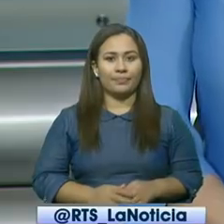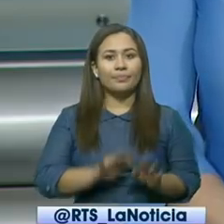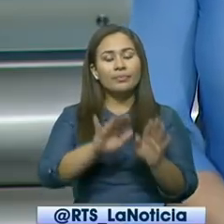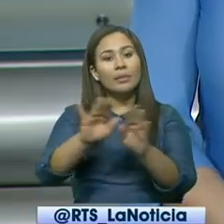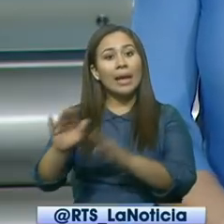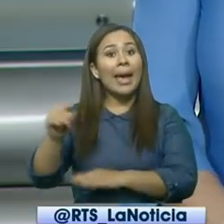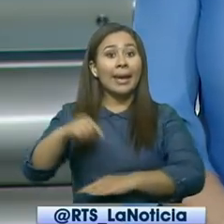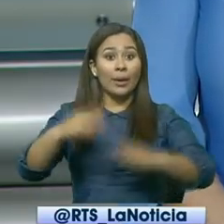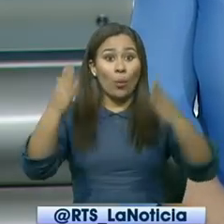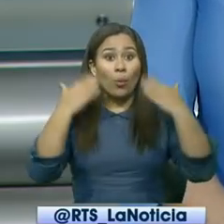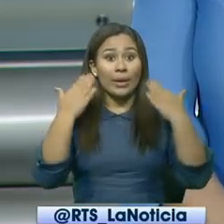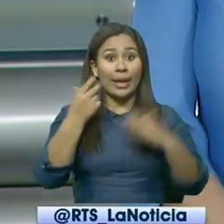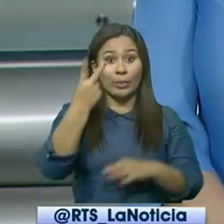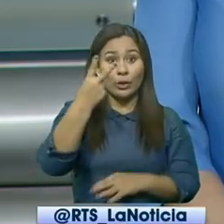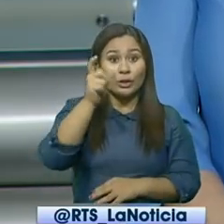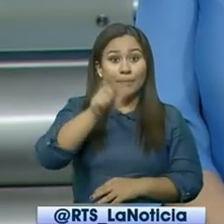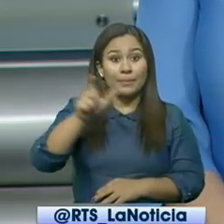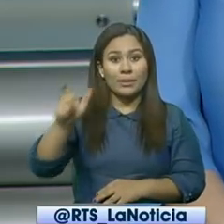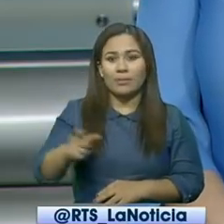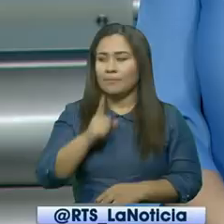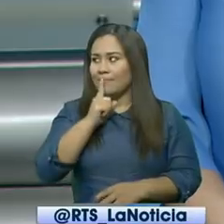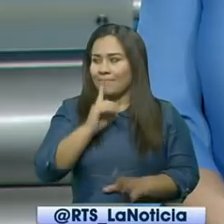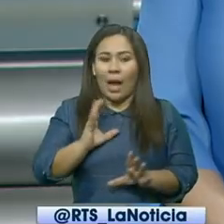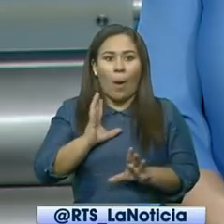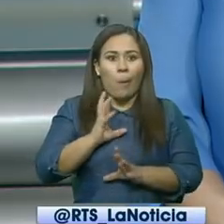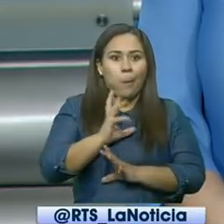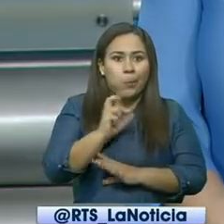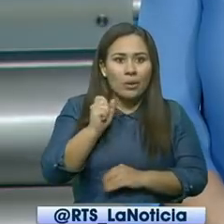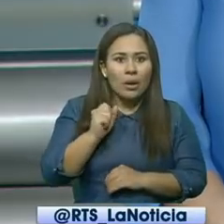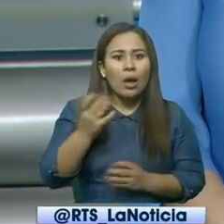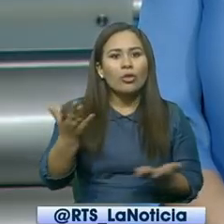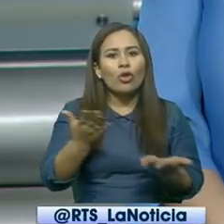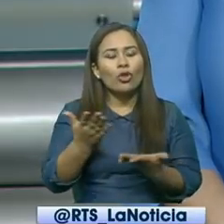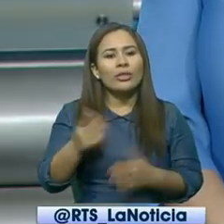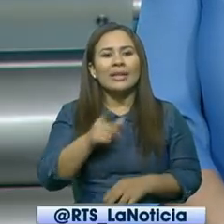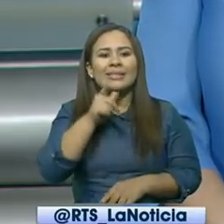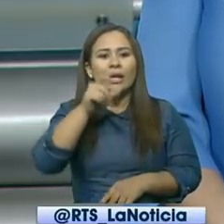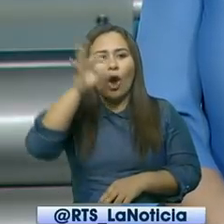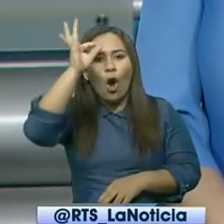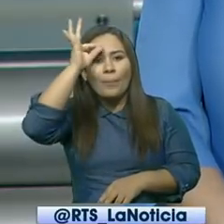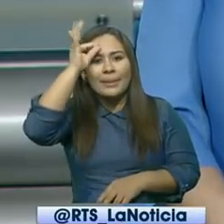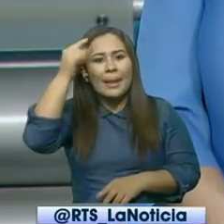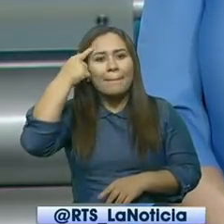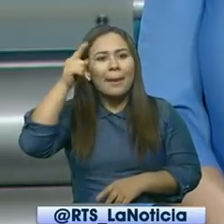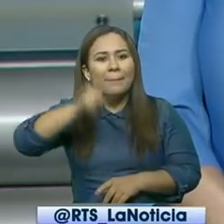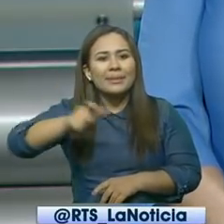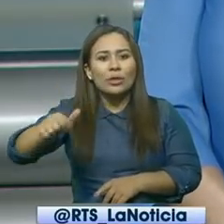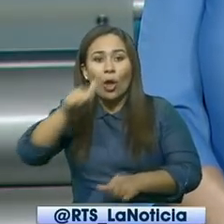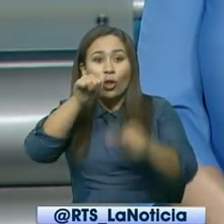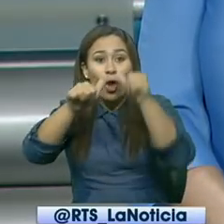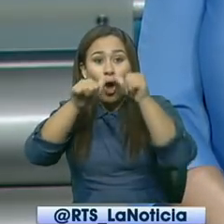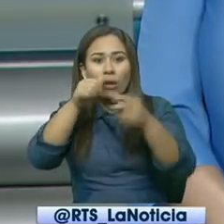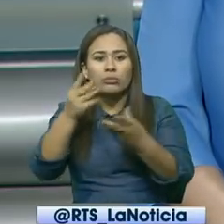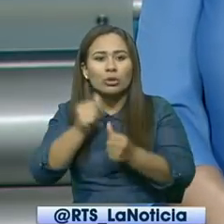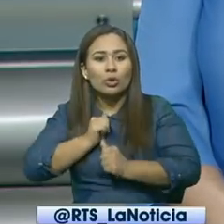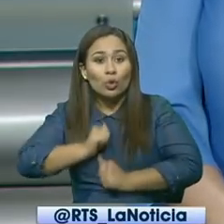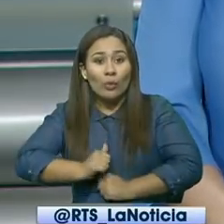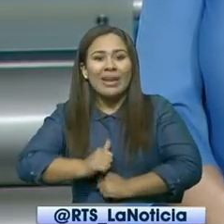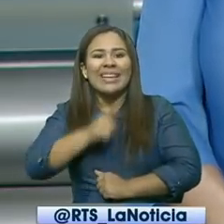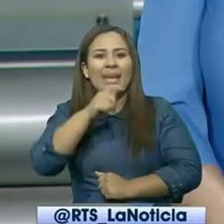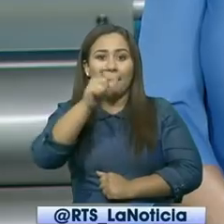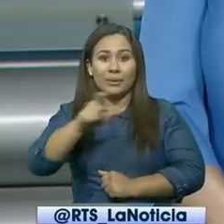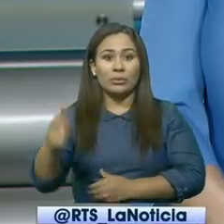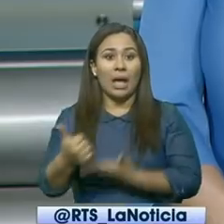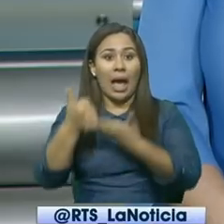en guayaquil en dos sujetos irrumpieron en un centro de rehabilitación de adicciones para robarles a un grupo de universitarios que